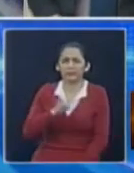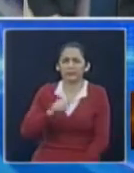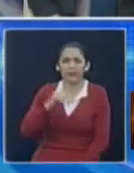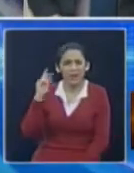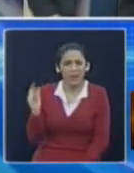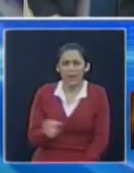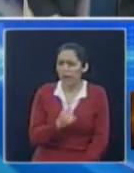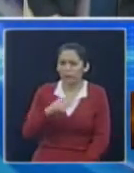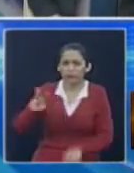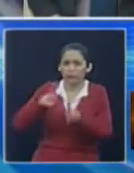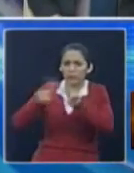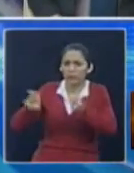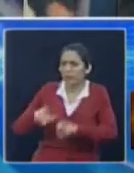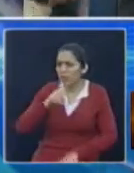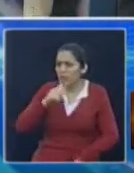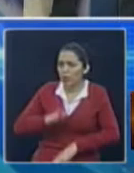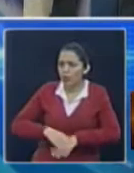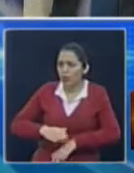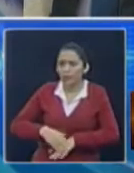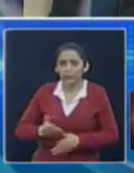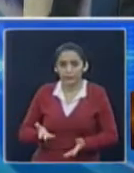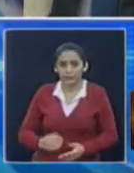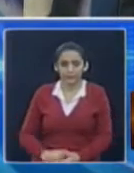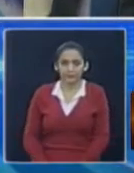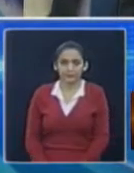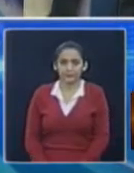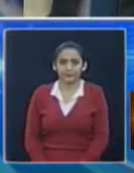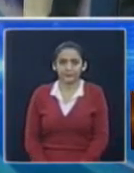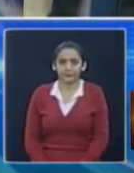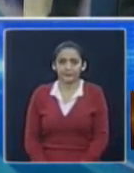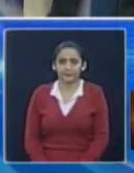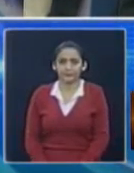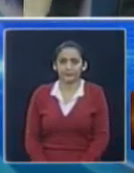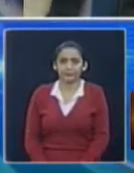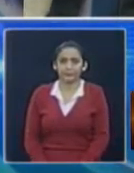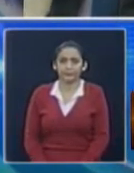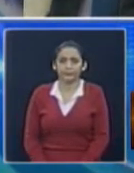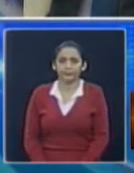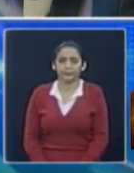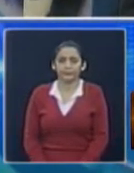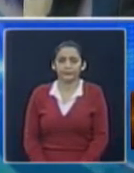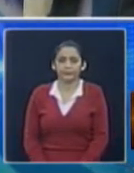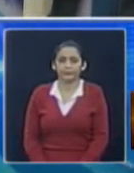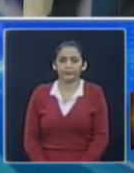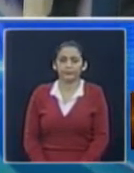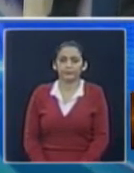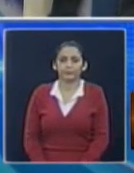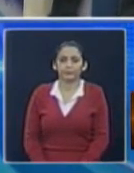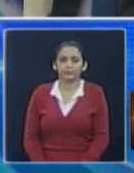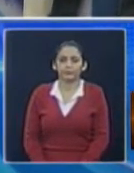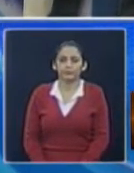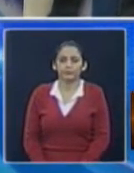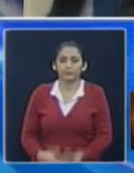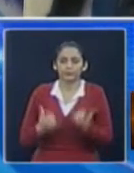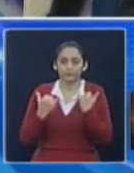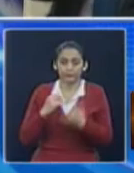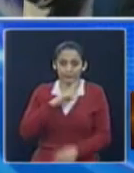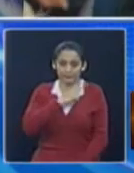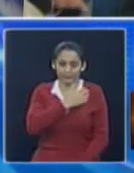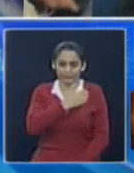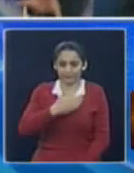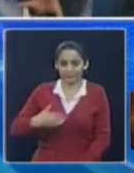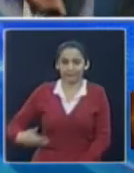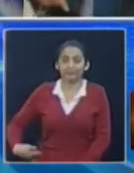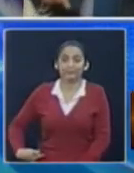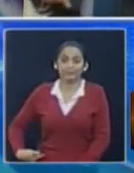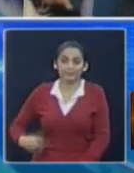investigar, eso es lo que debe hacerse. Abogado, la función del vicepresidente en este momento, bueno, las funciones